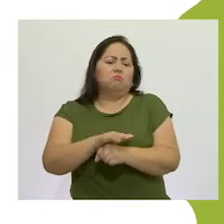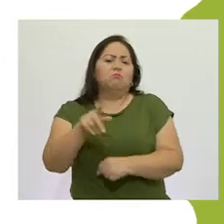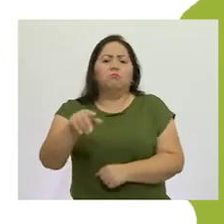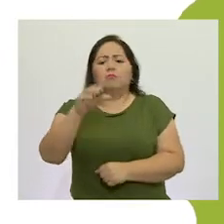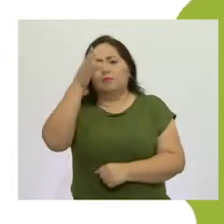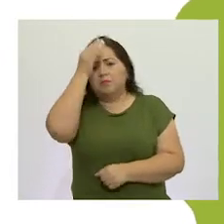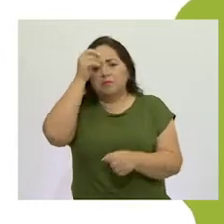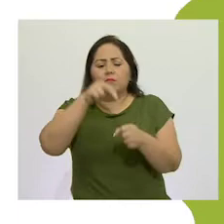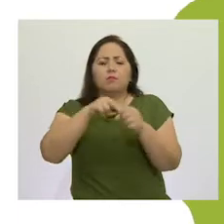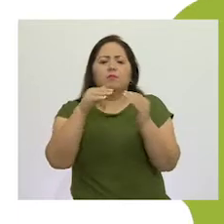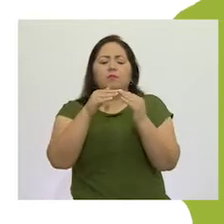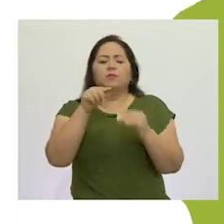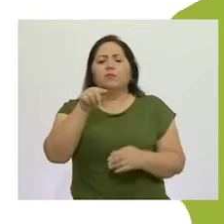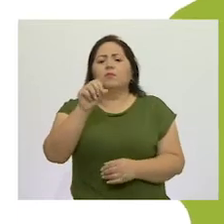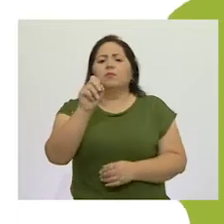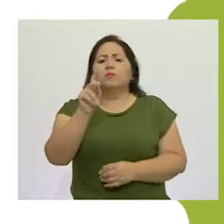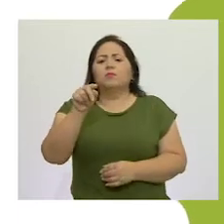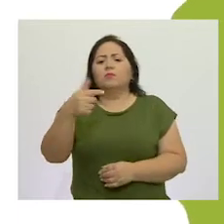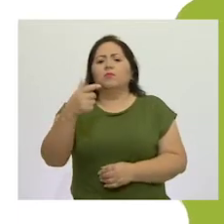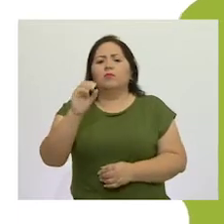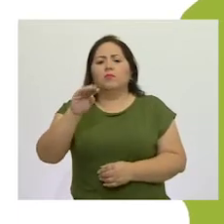liga,